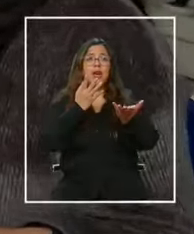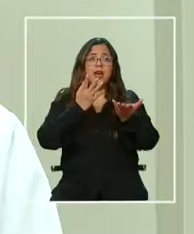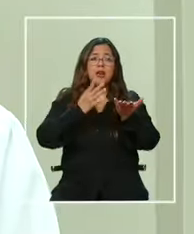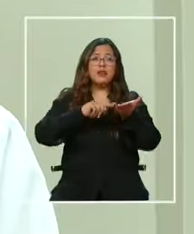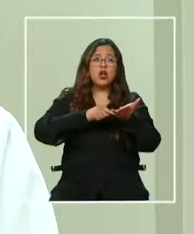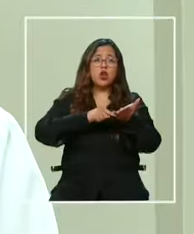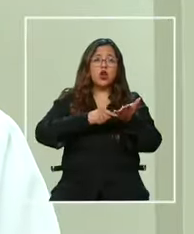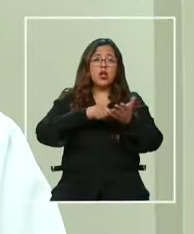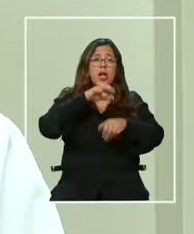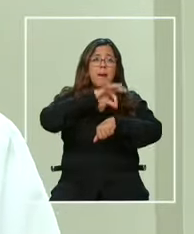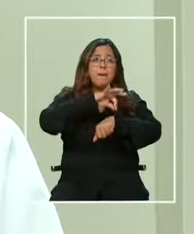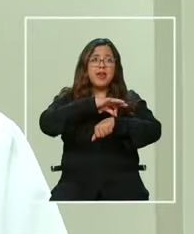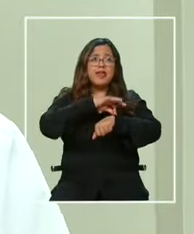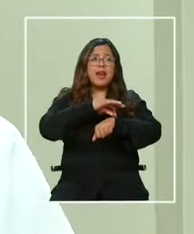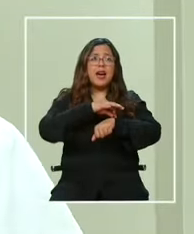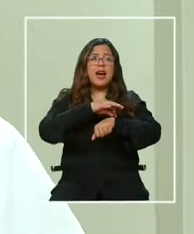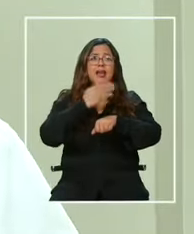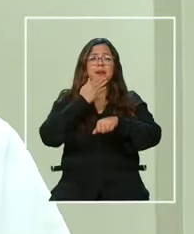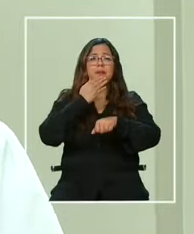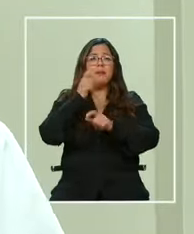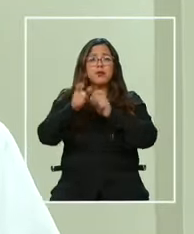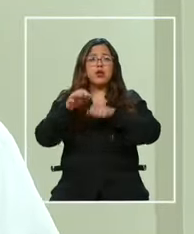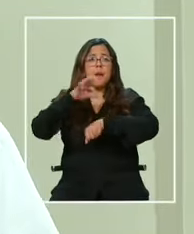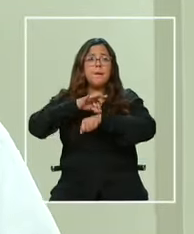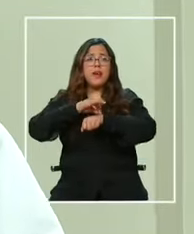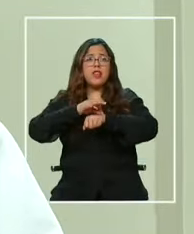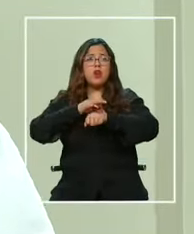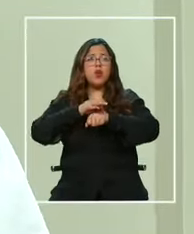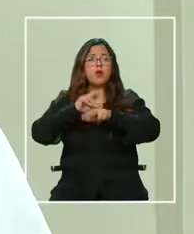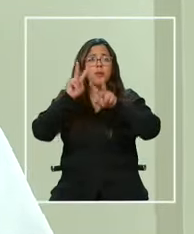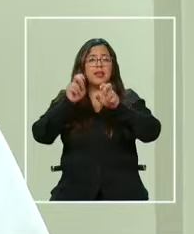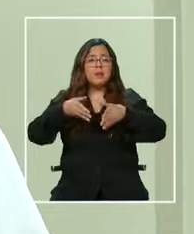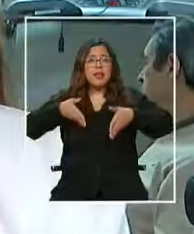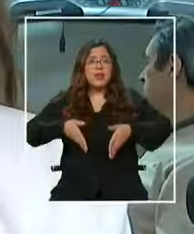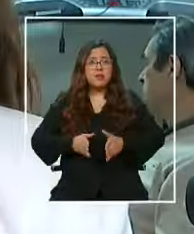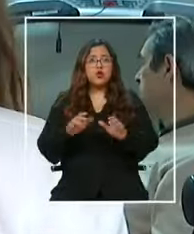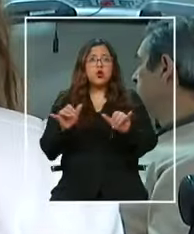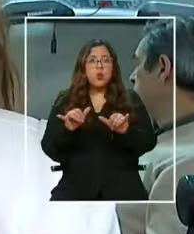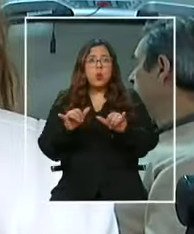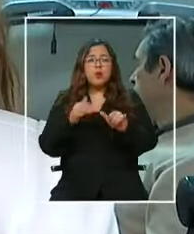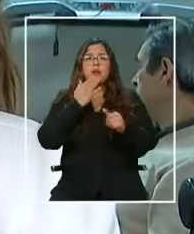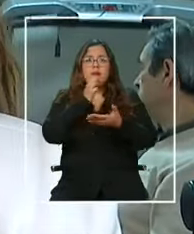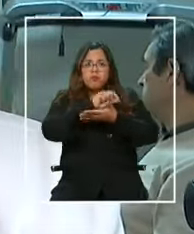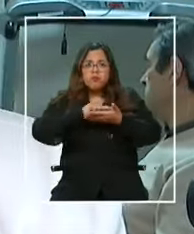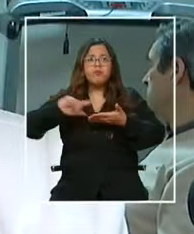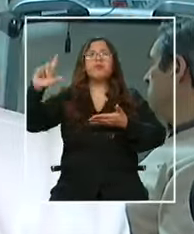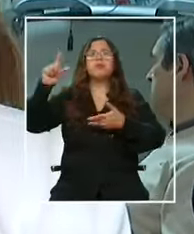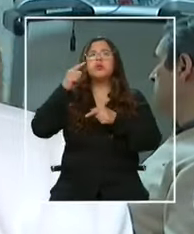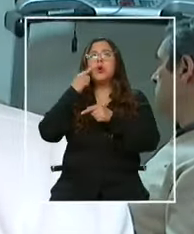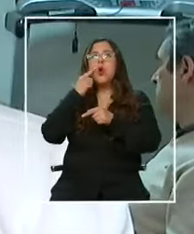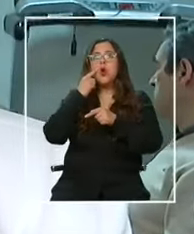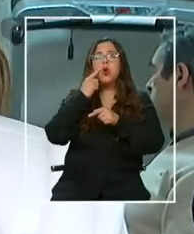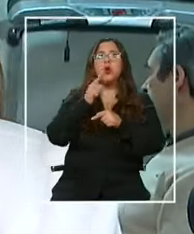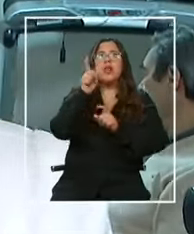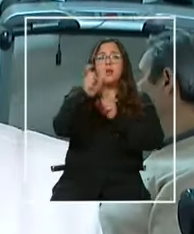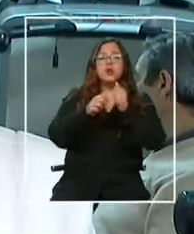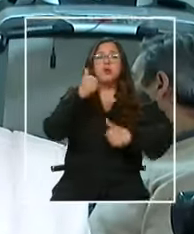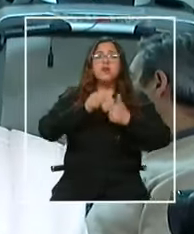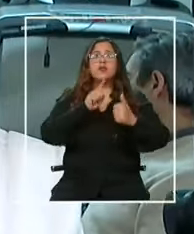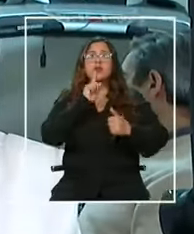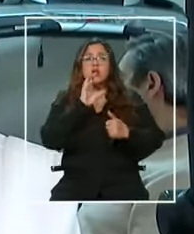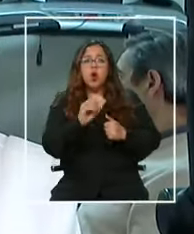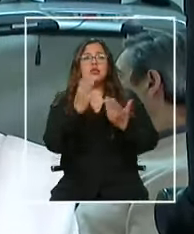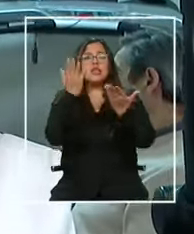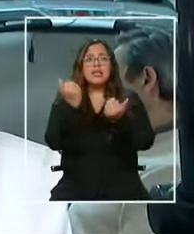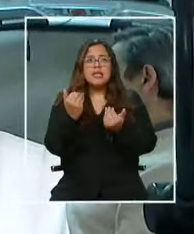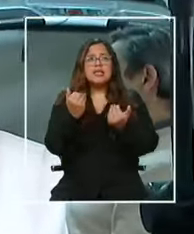también. Absolutamente necesario porque somos colaboradores para el diagnóstico clínico en salud. Corto y mediano plazo, los terapeutas ocupacionales se necesitan